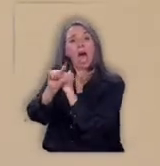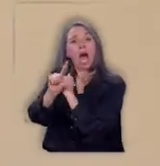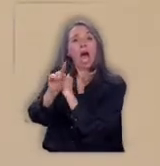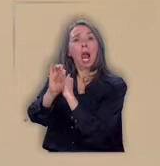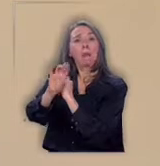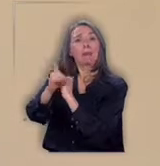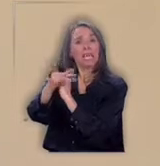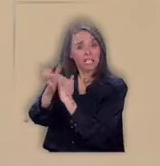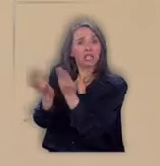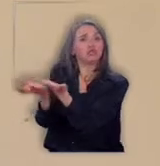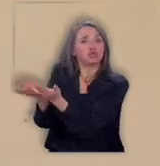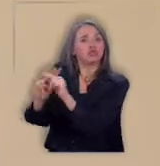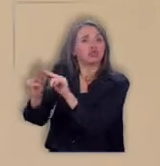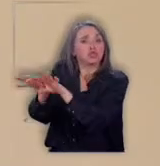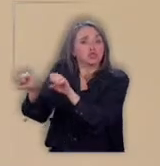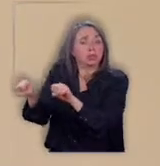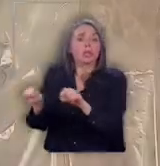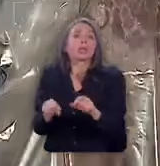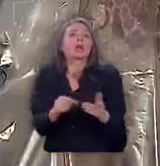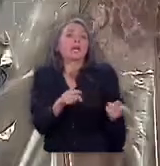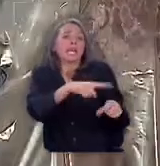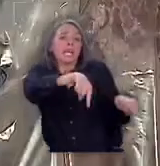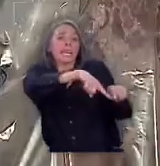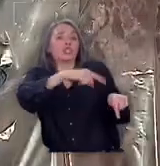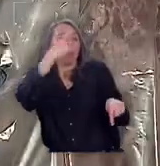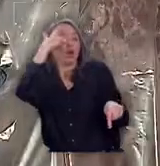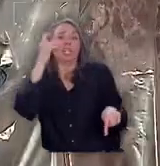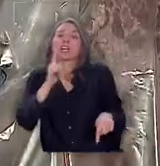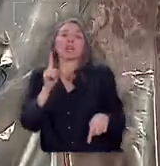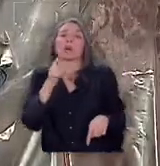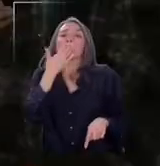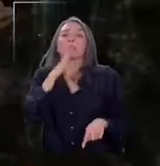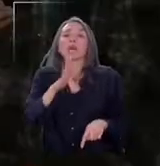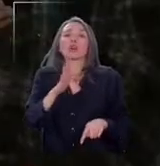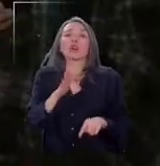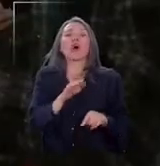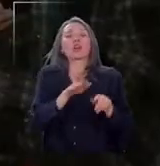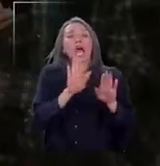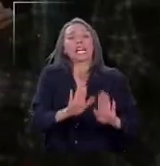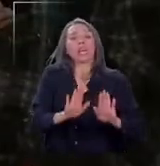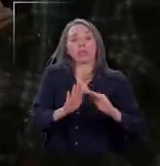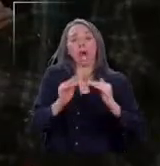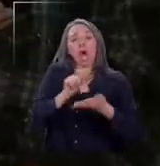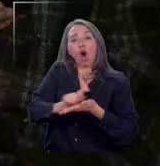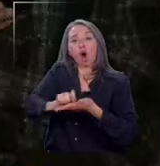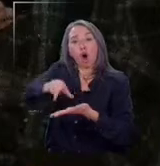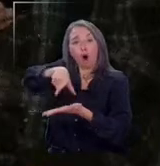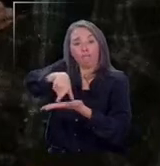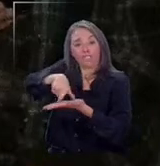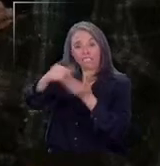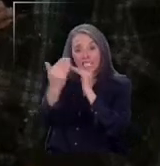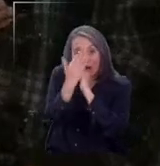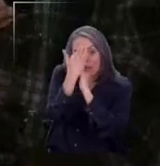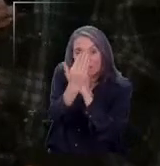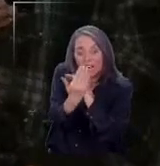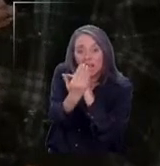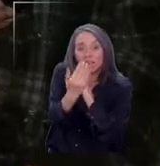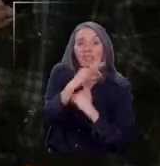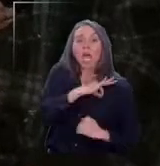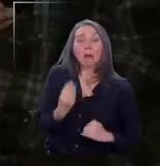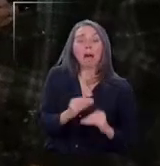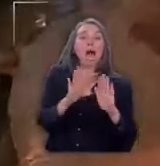sin embargo por alguna razón creen que es mejor hacer presión frente a su eh eh